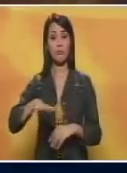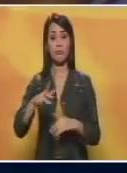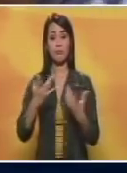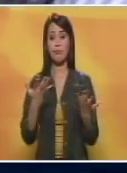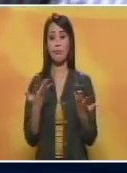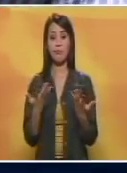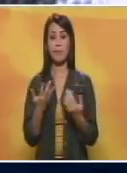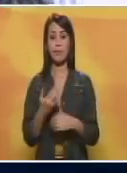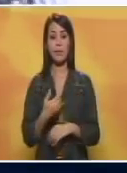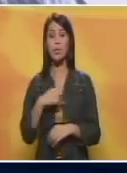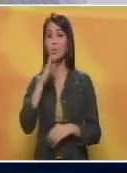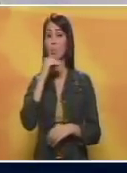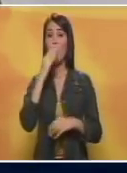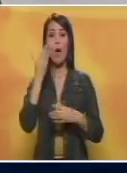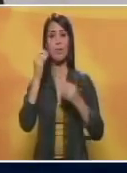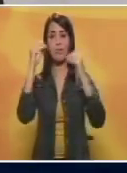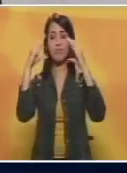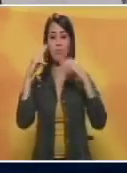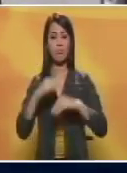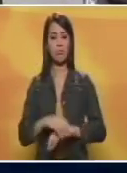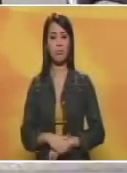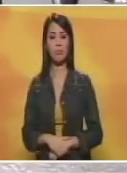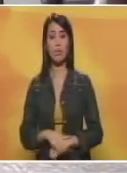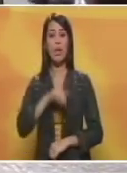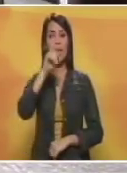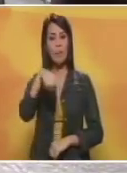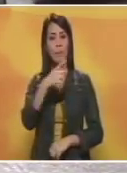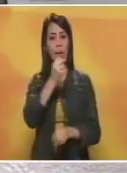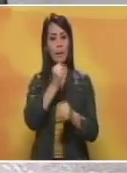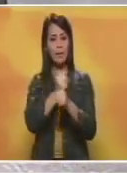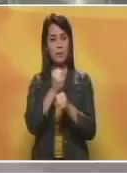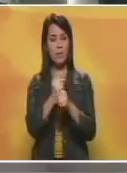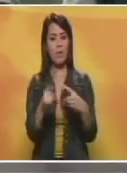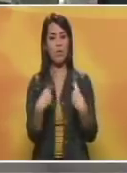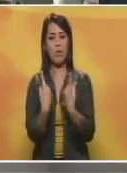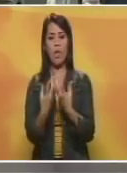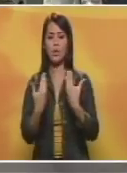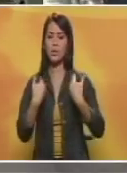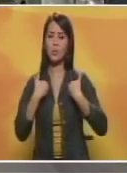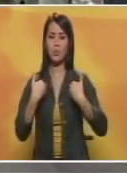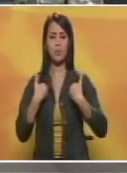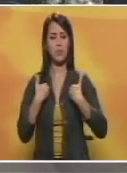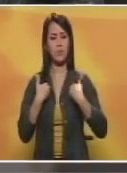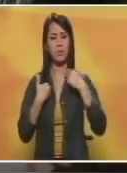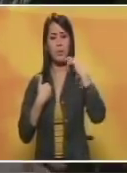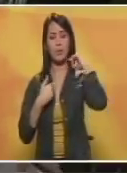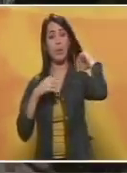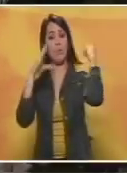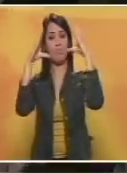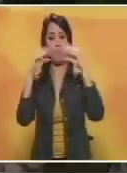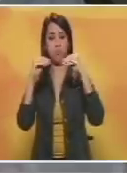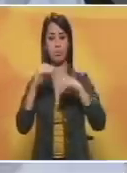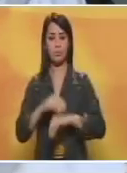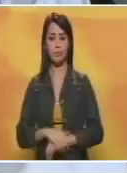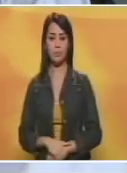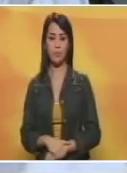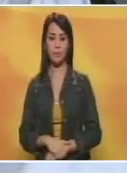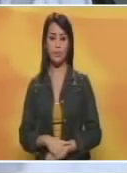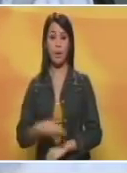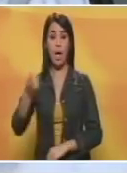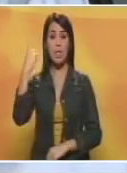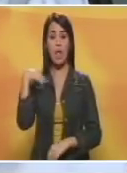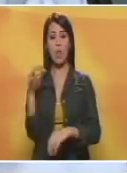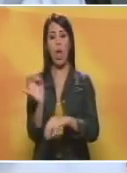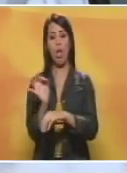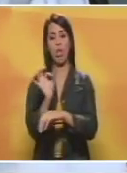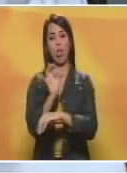no tiene no es ninguna parte también los comerciantes han sido afectados por los constantes cortes de energía eléctrica ayer todo el día